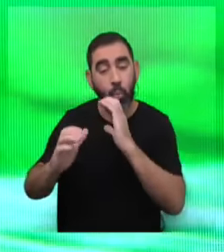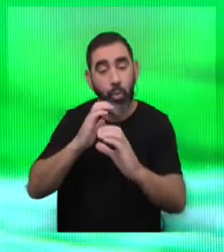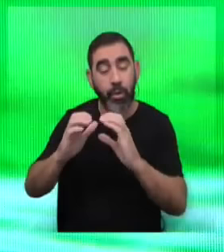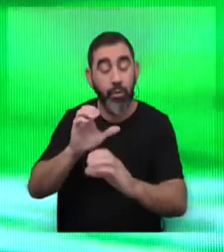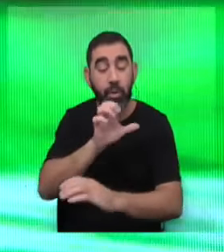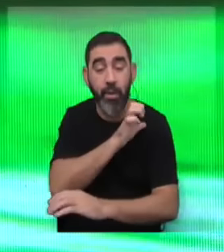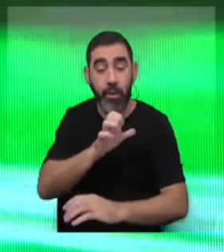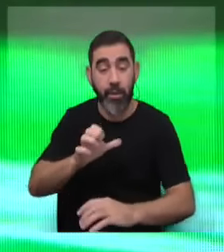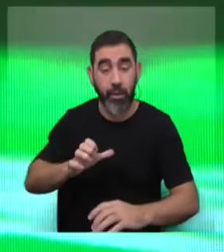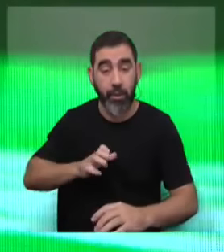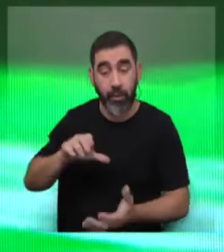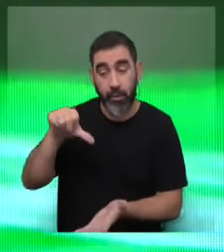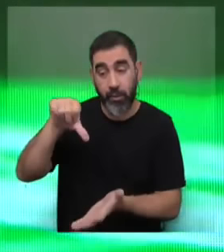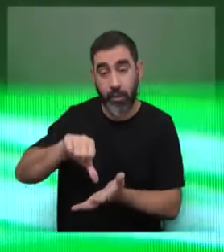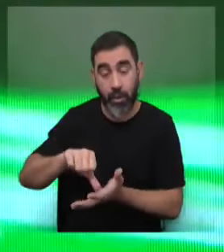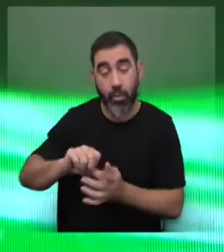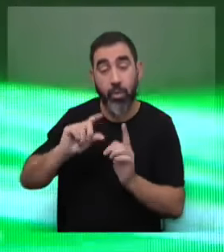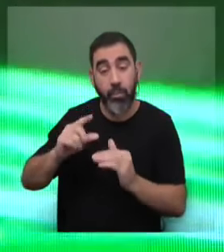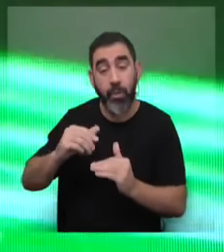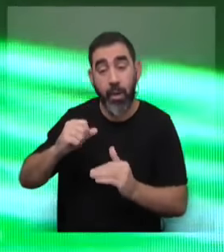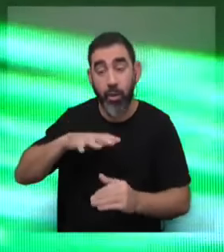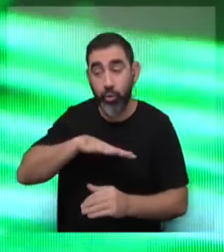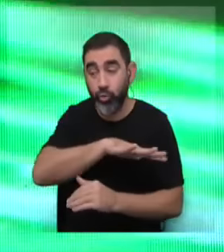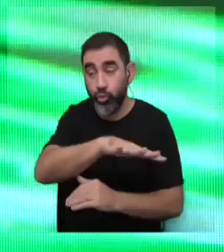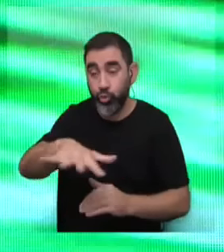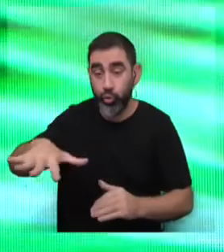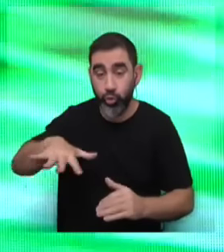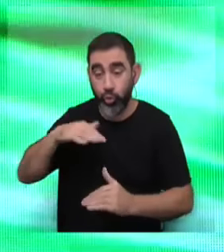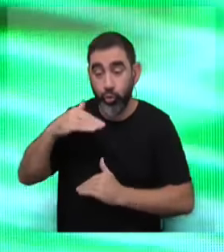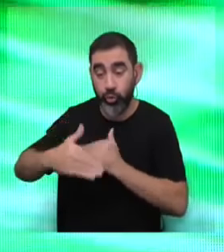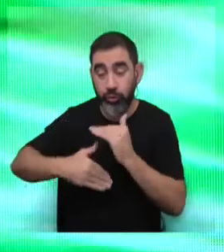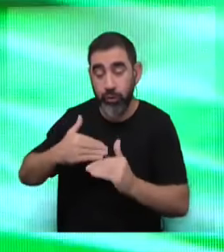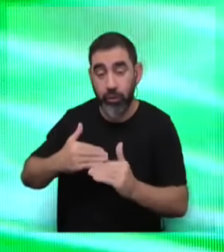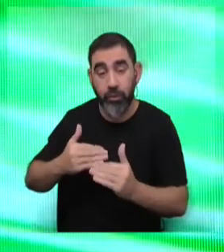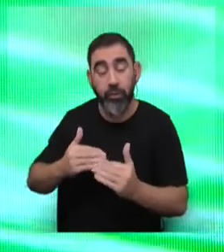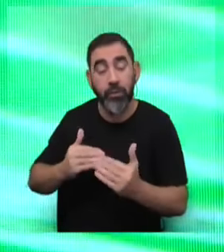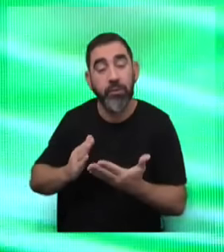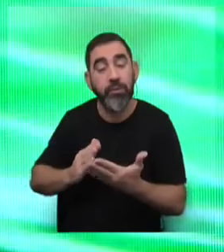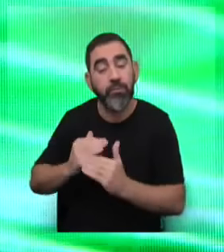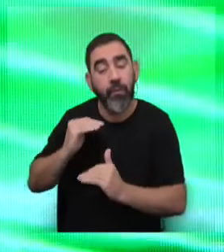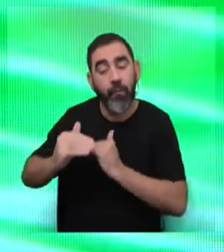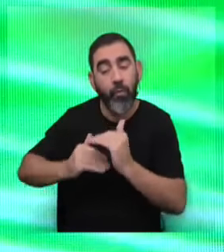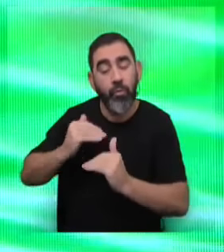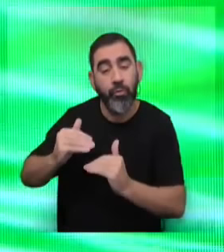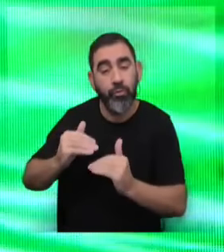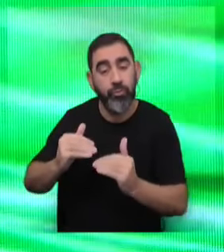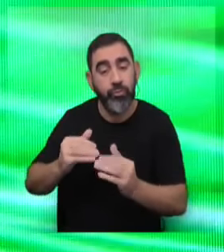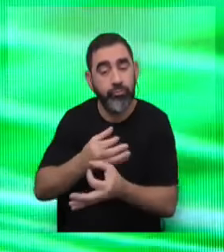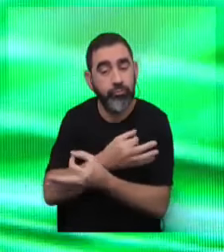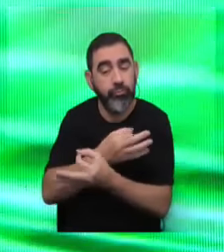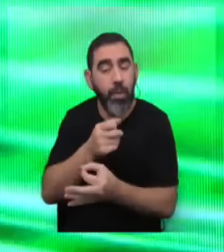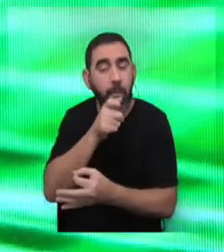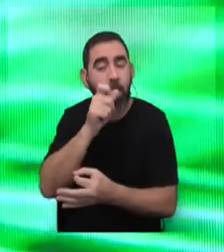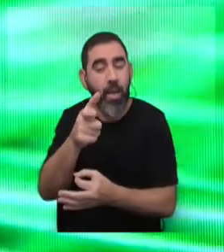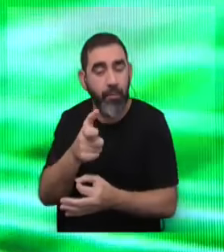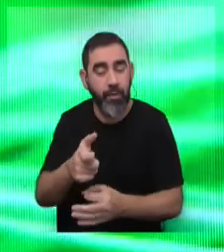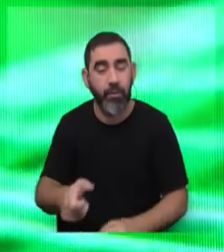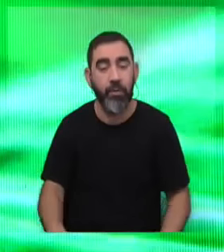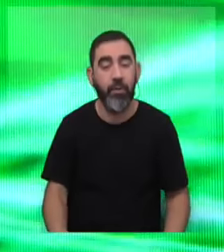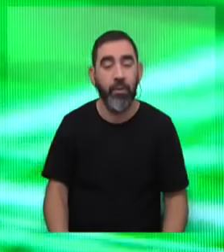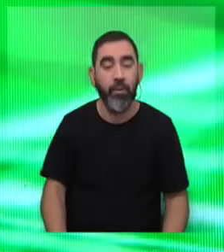estado y la evolución de la sociedad que no siempre es una evolución en en el sentido virtuoso de la palabra no En el